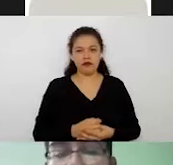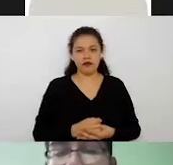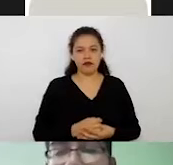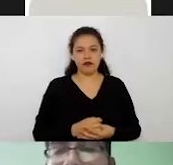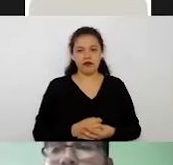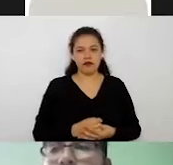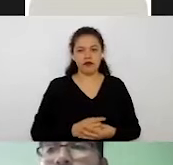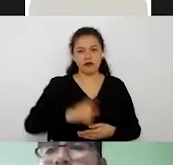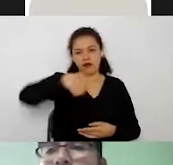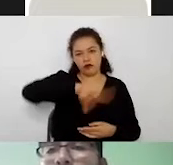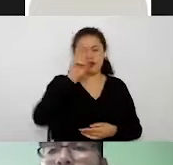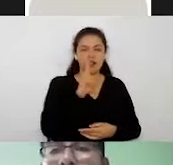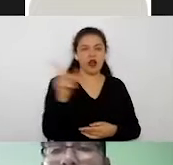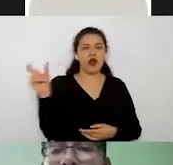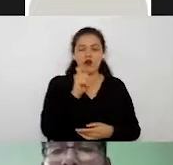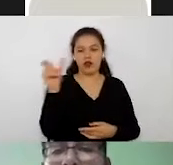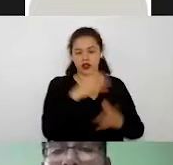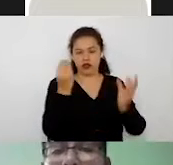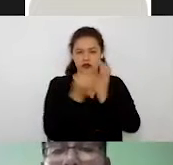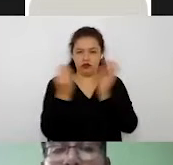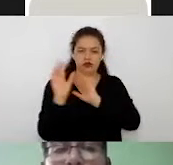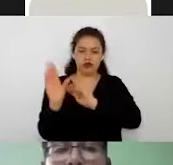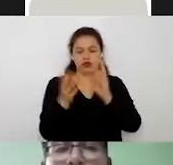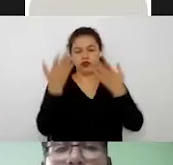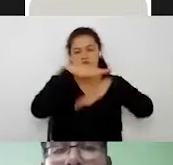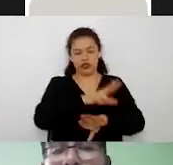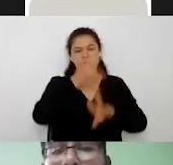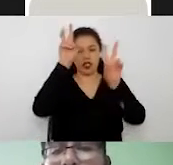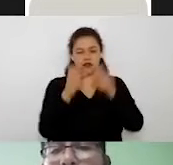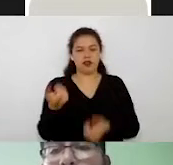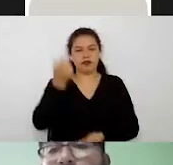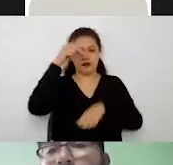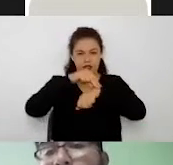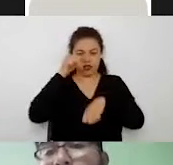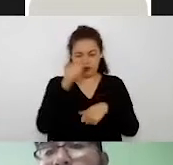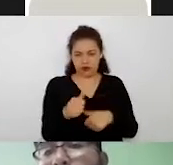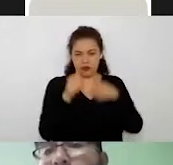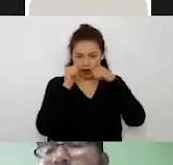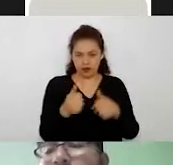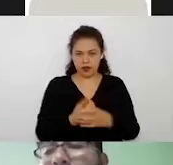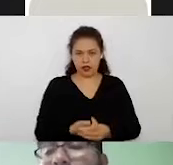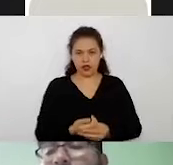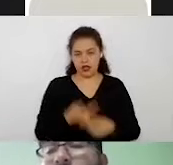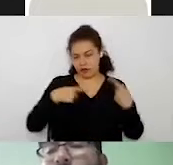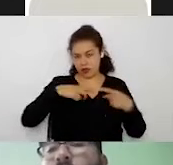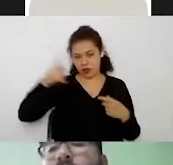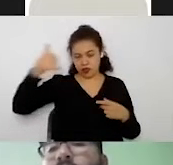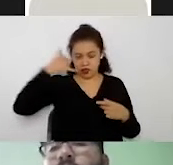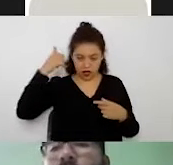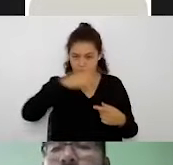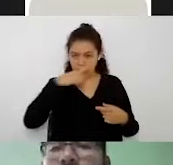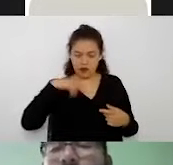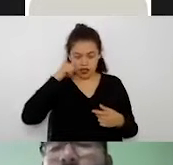cuando les den la capacitación acerca de primeros auxilios, la persona que hace la llamada siempre tiene que tener un